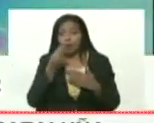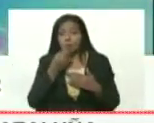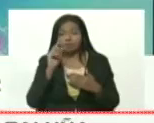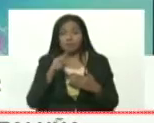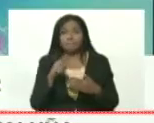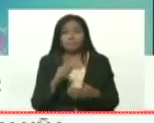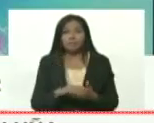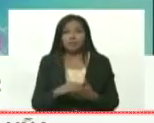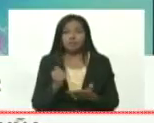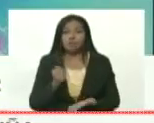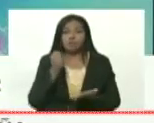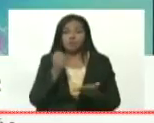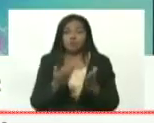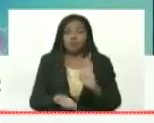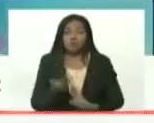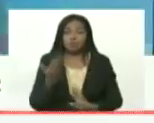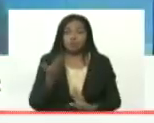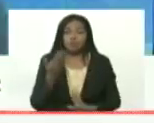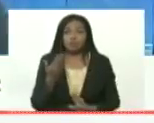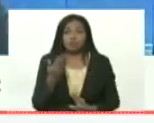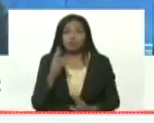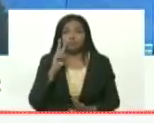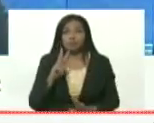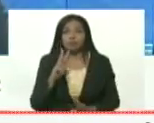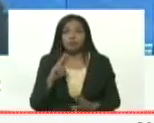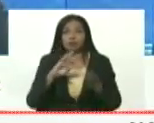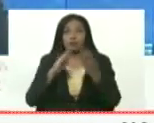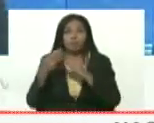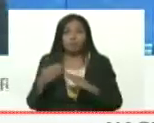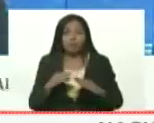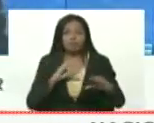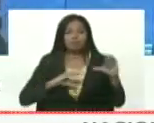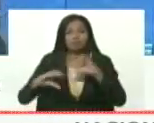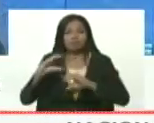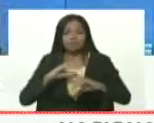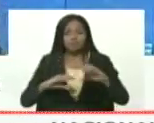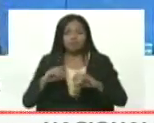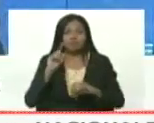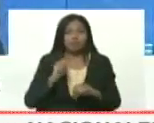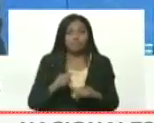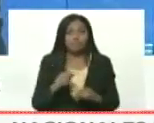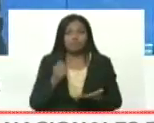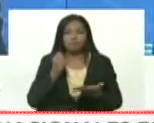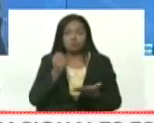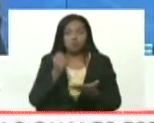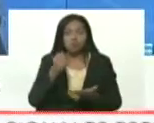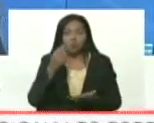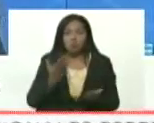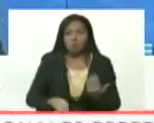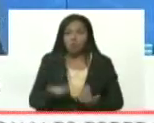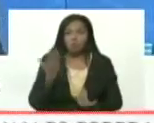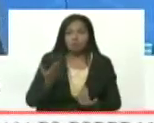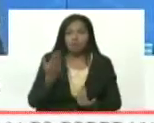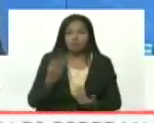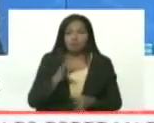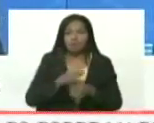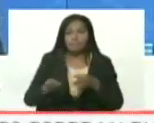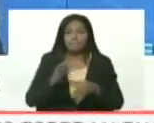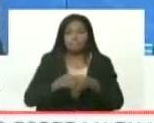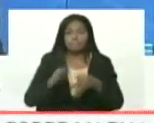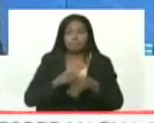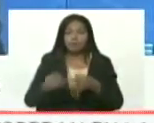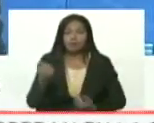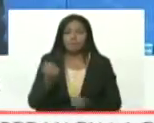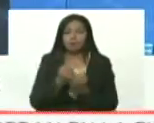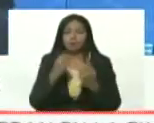una bonificación importante que va a haber para la comunidad científica. Bonificación en petro,